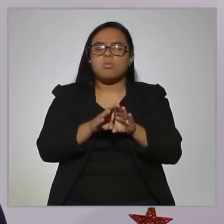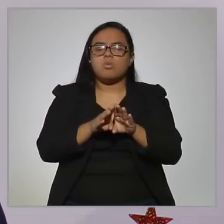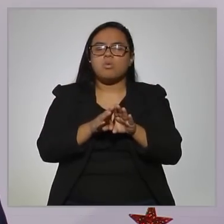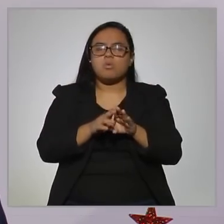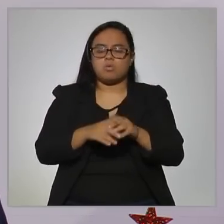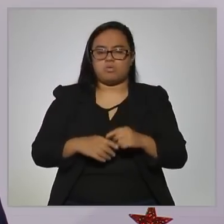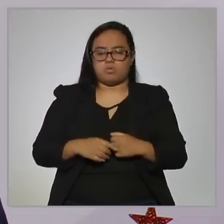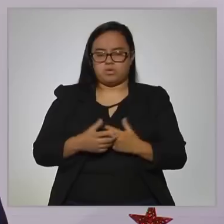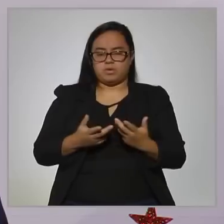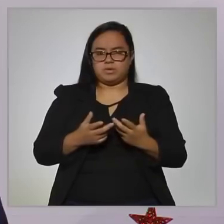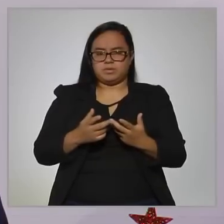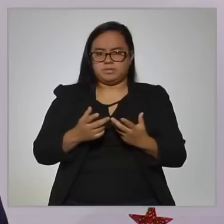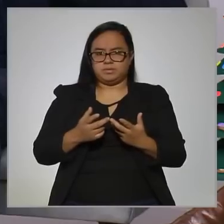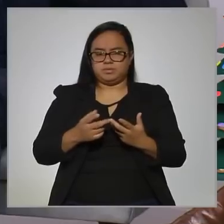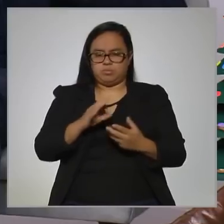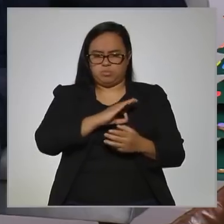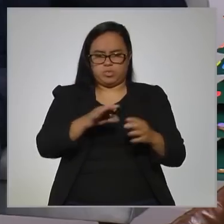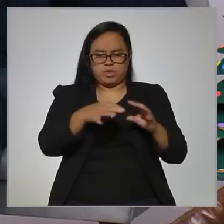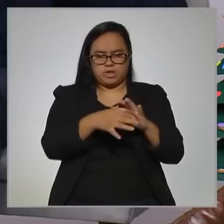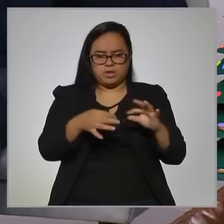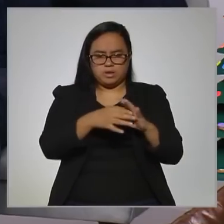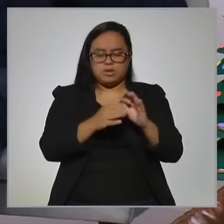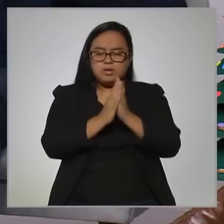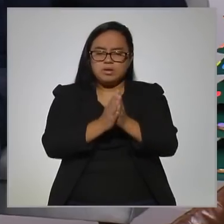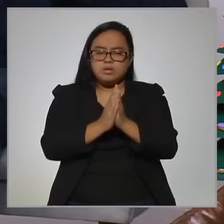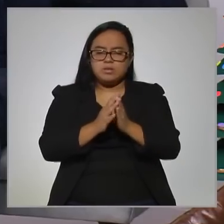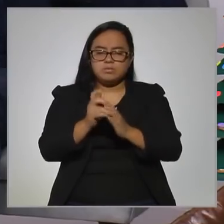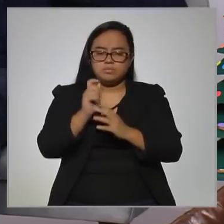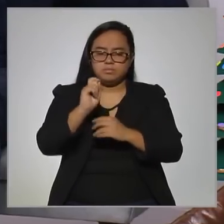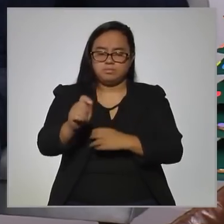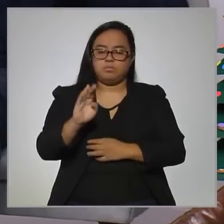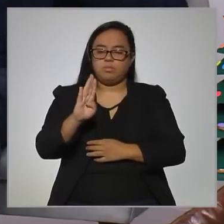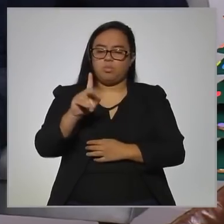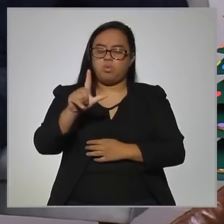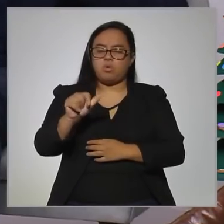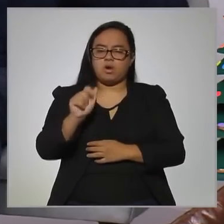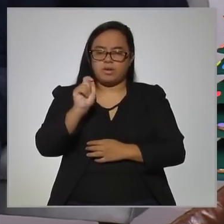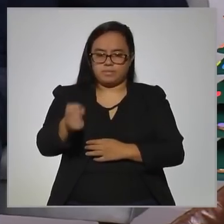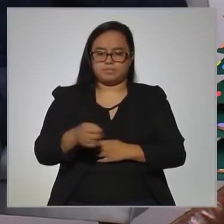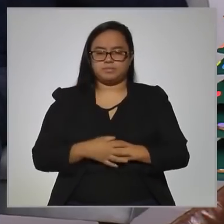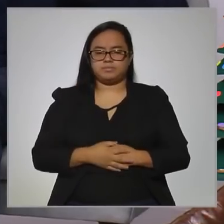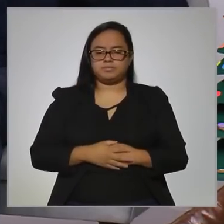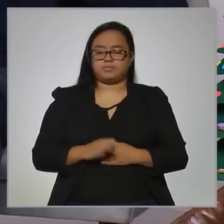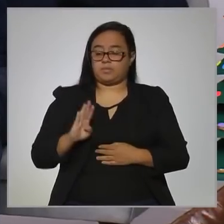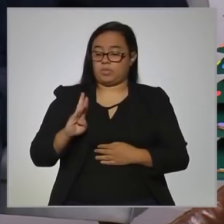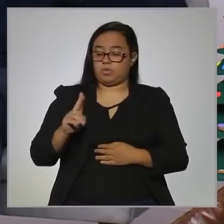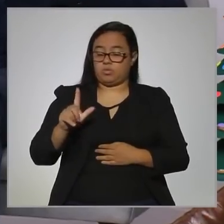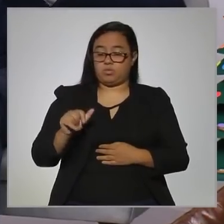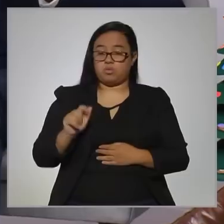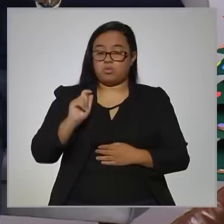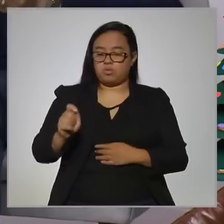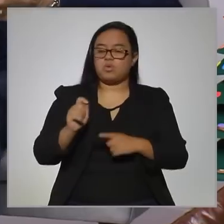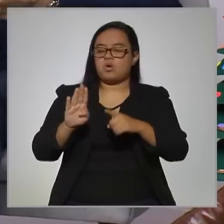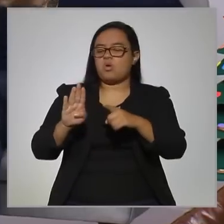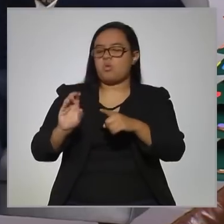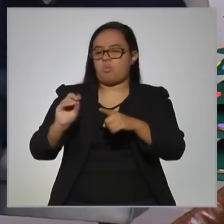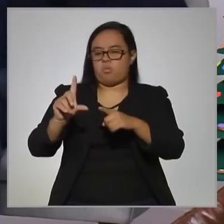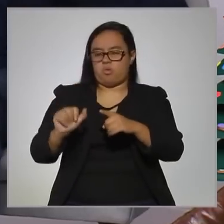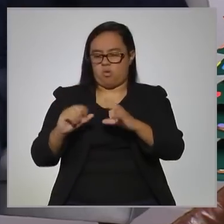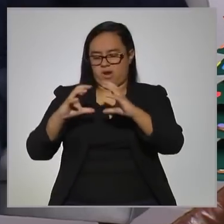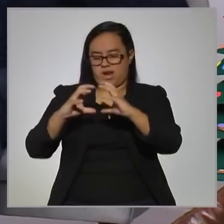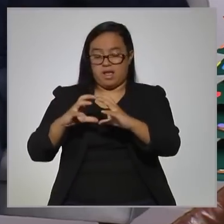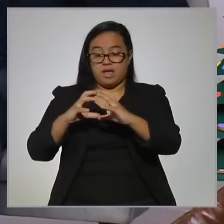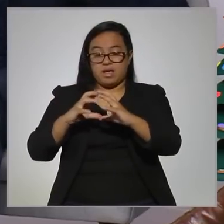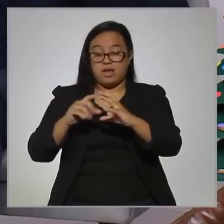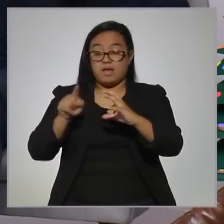desde luego. Y que si nos puede explicar, por favor, qué es una bula. La bula viene de la palabra bola, ¿sí? Y que entre